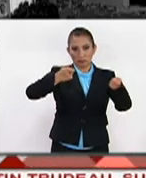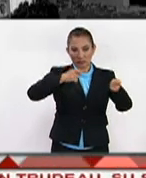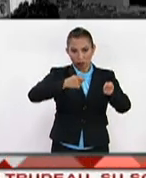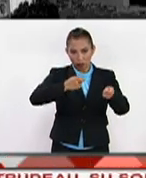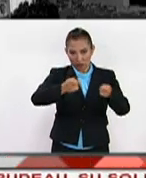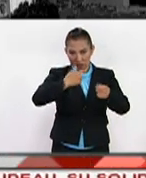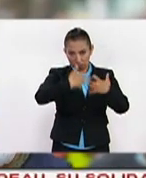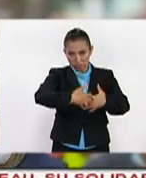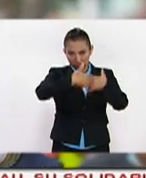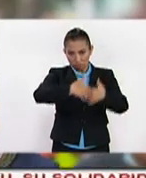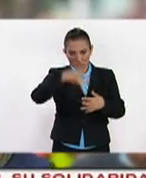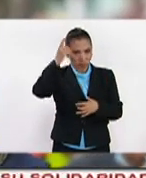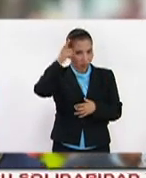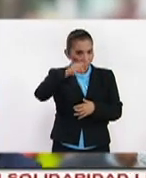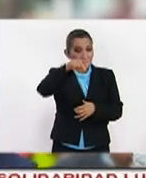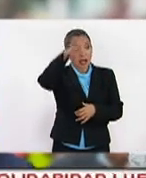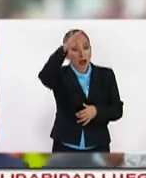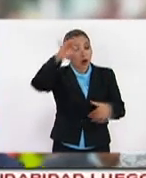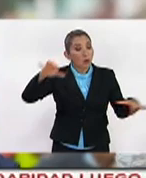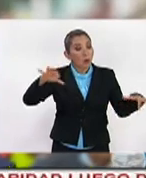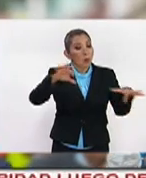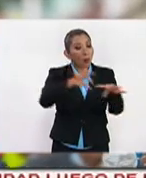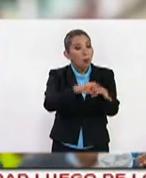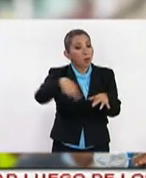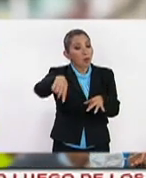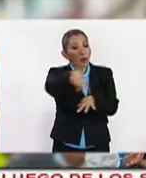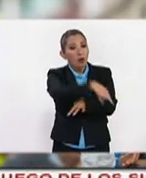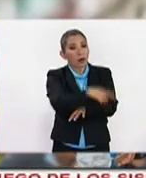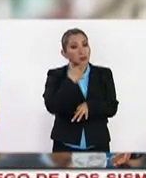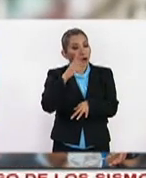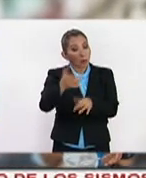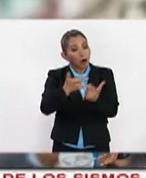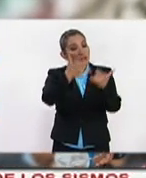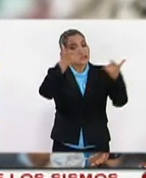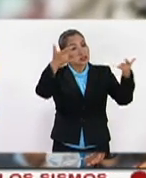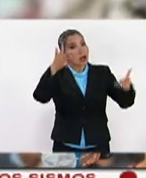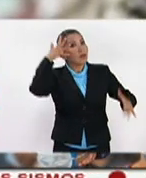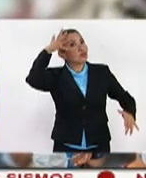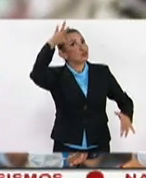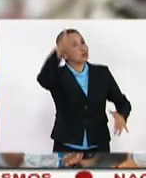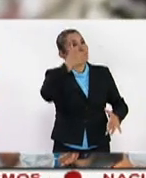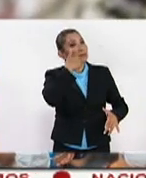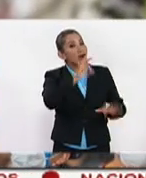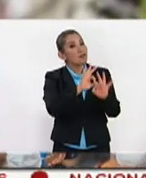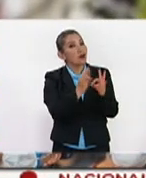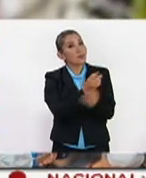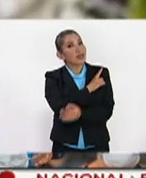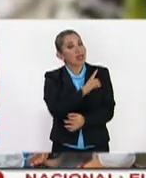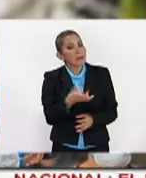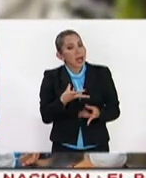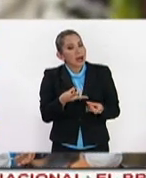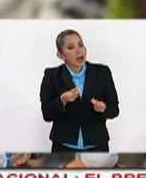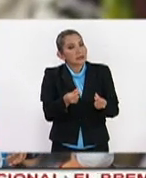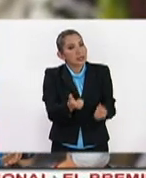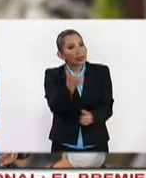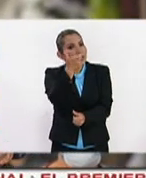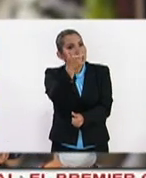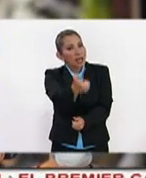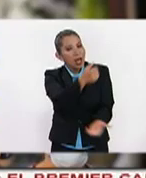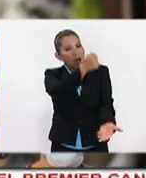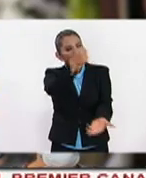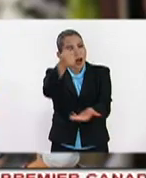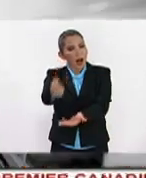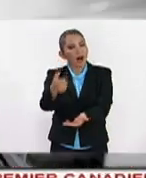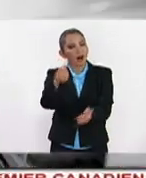Empresarial coincidieron en que este acuerdo sienta un precedente hacia el futuro sobre la forma en que se deben administrar los